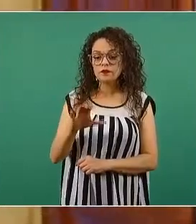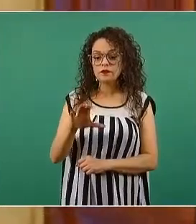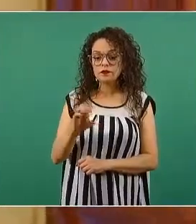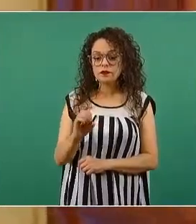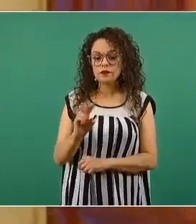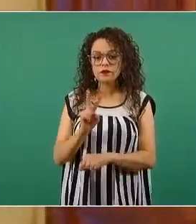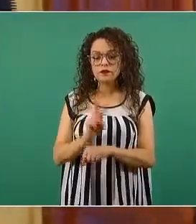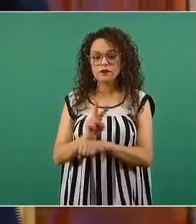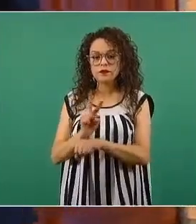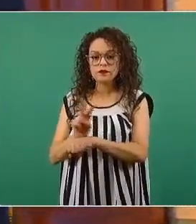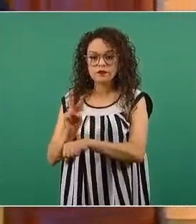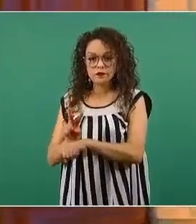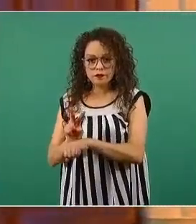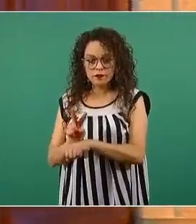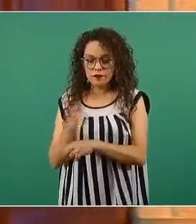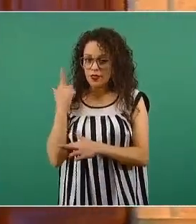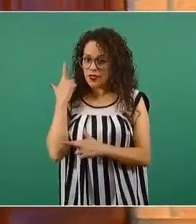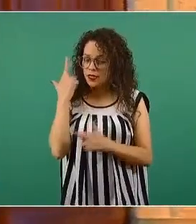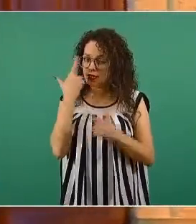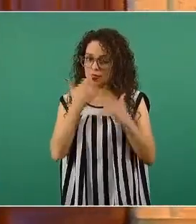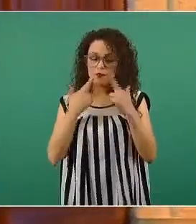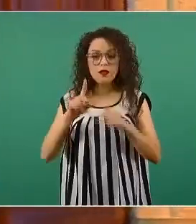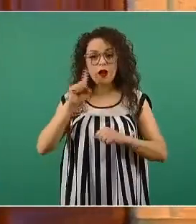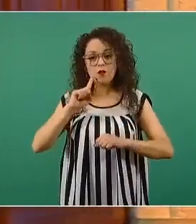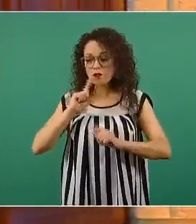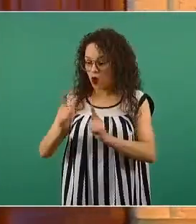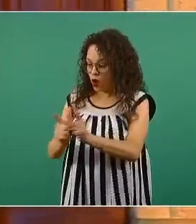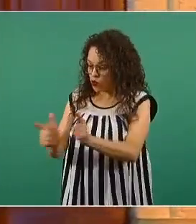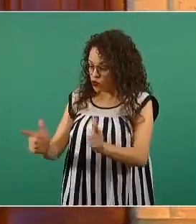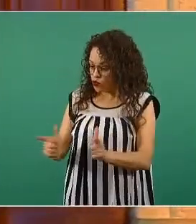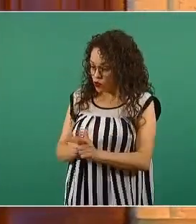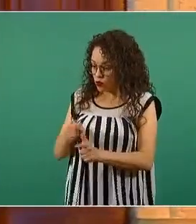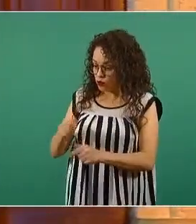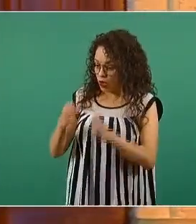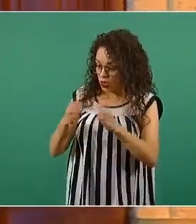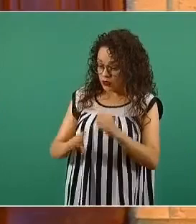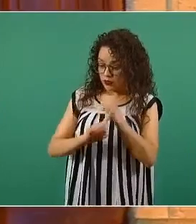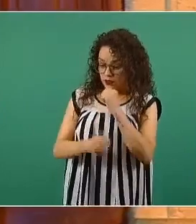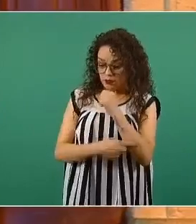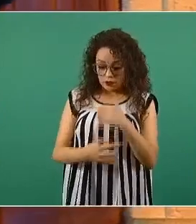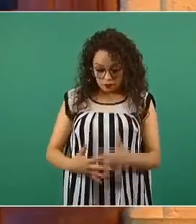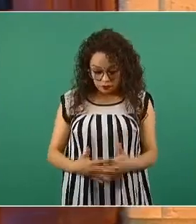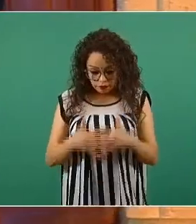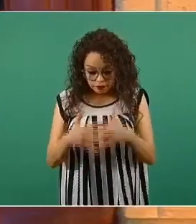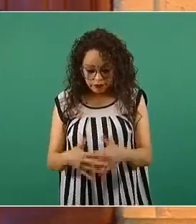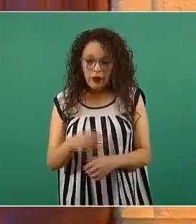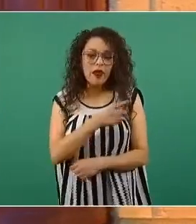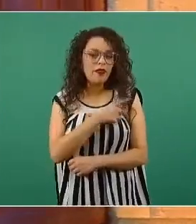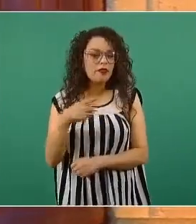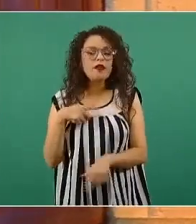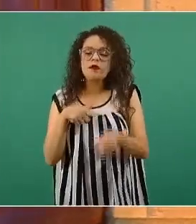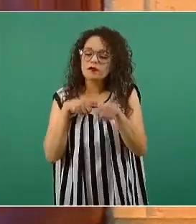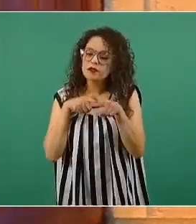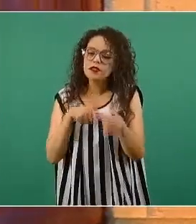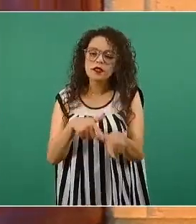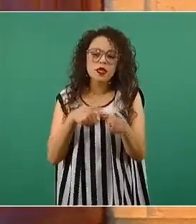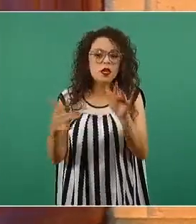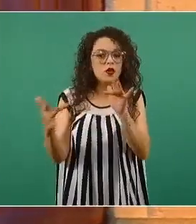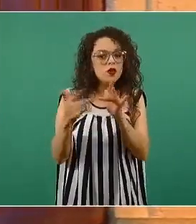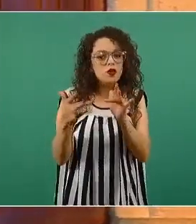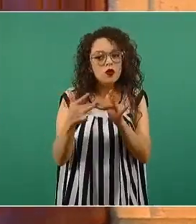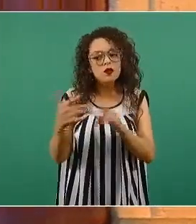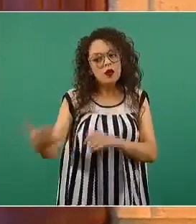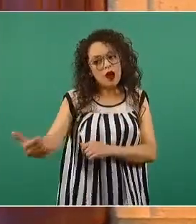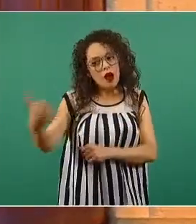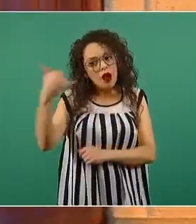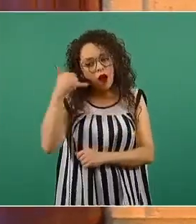el seguimiento, o una cohorte, un grupo de mujeres embarazadas, seguirlas siguiendo, llamarles,